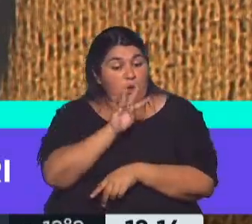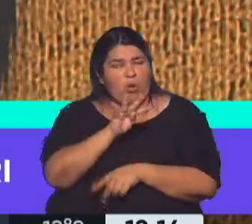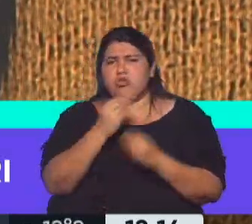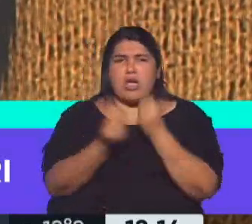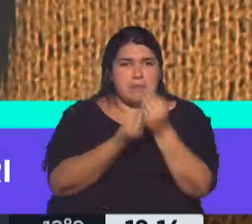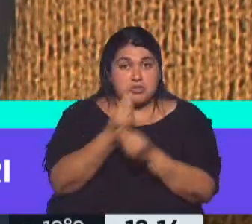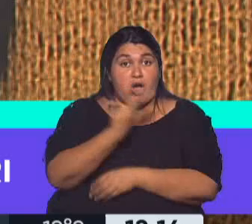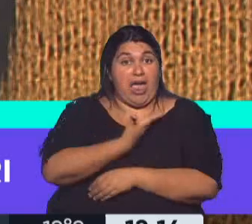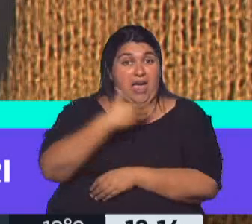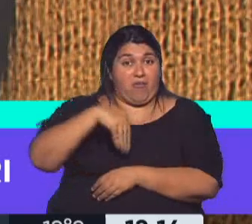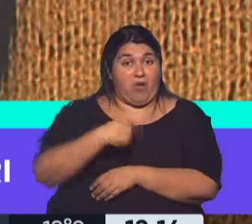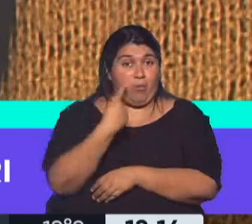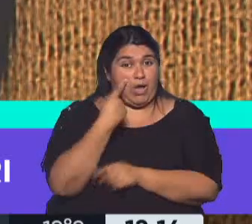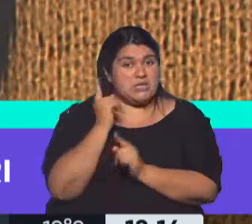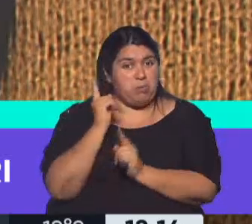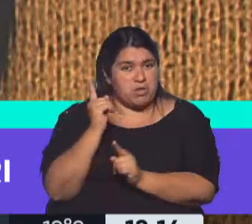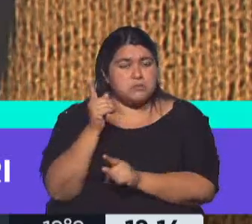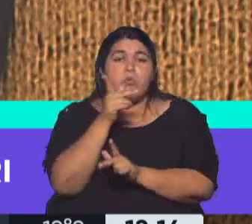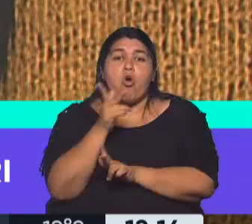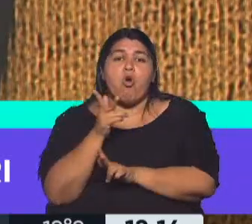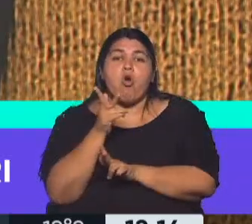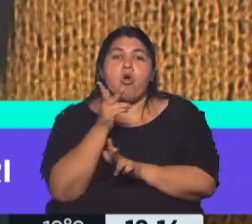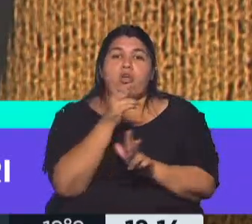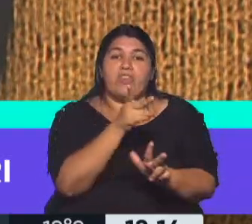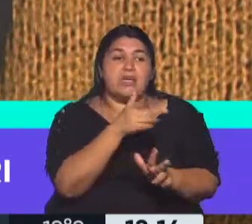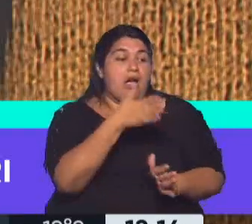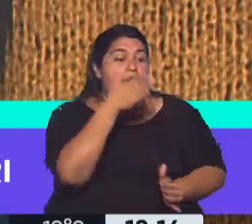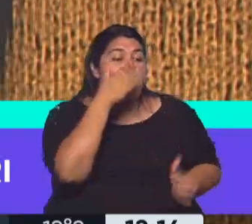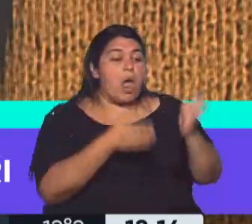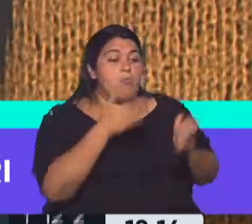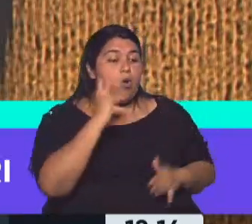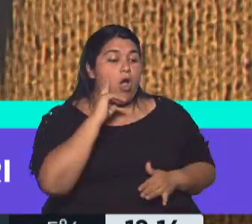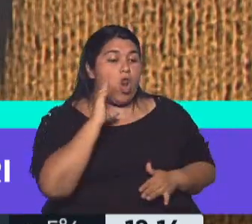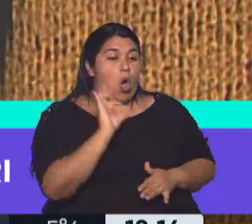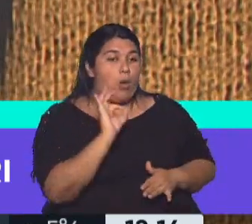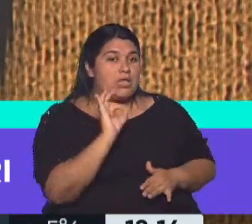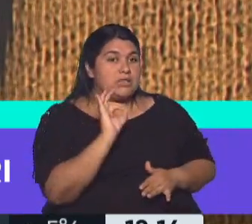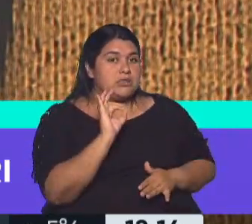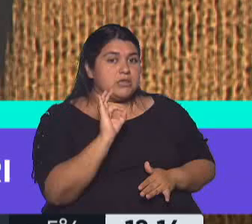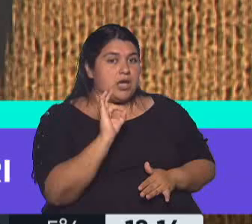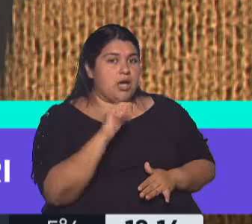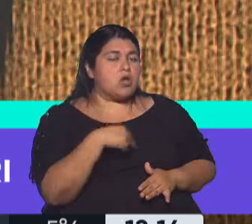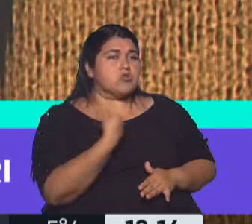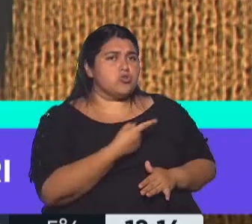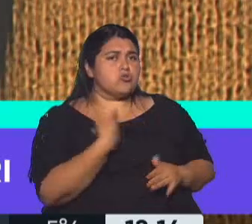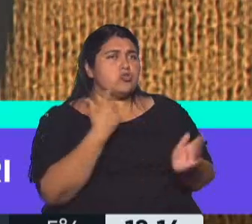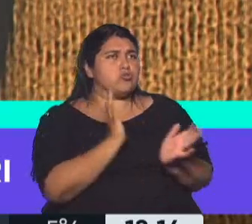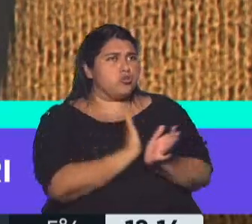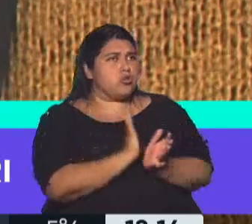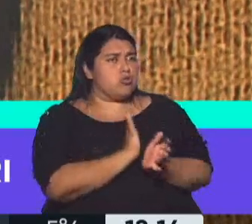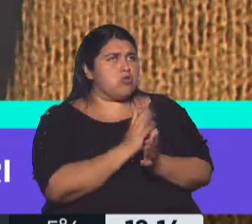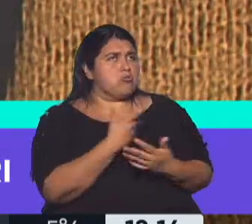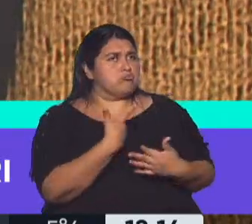el Fondo Monetario Internacional dijo sobre la década de los 90, creo que fuimos discrecionales, dijo